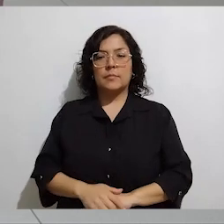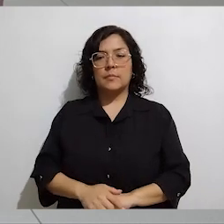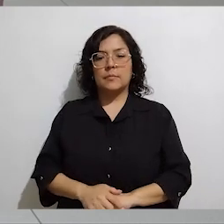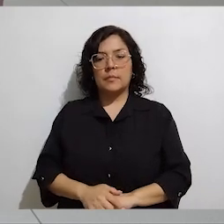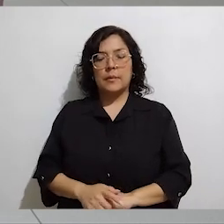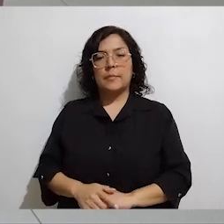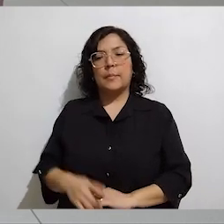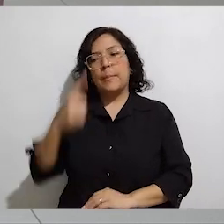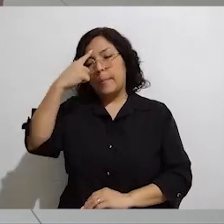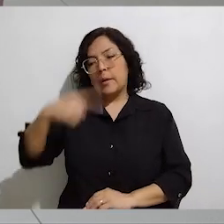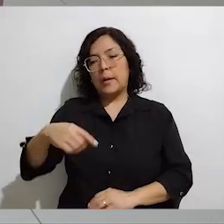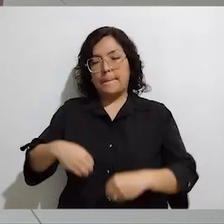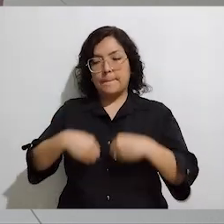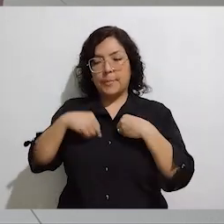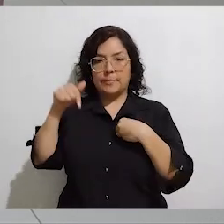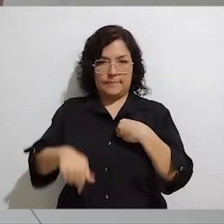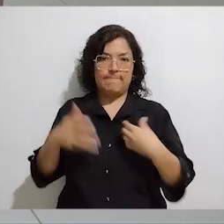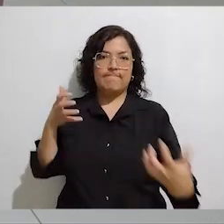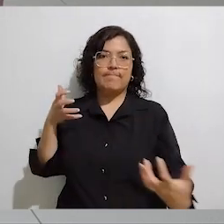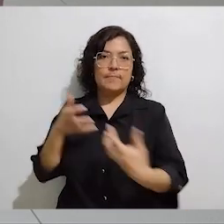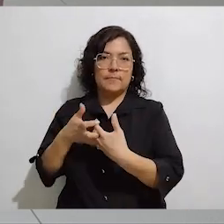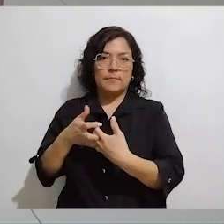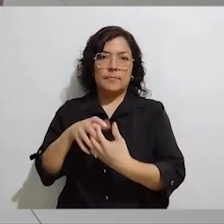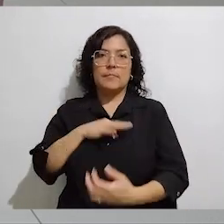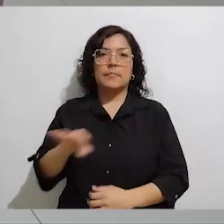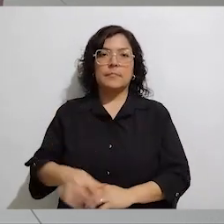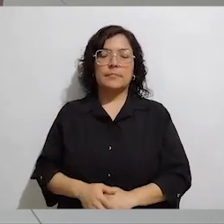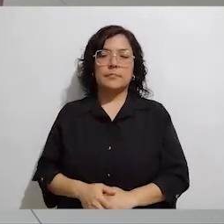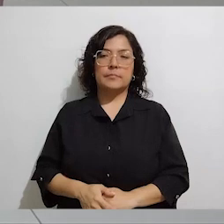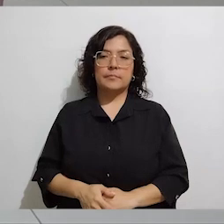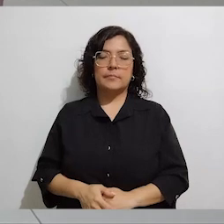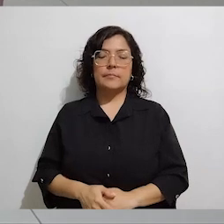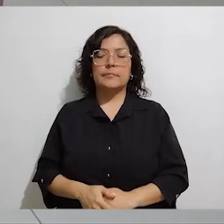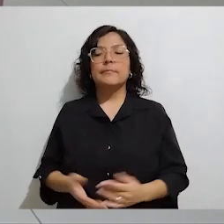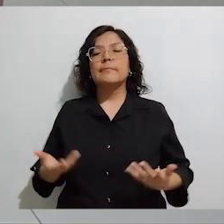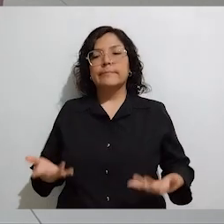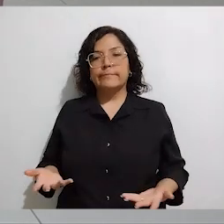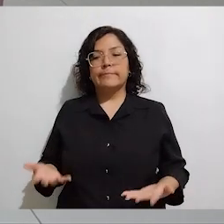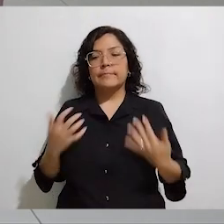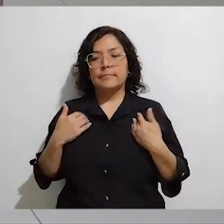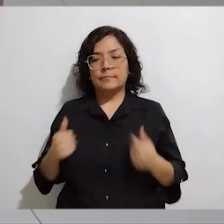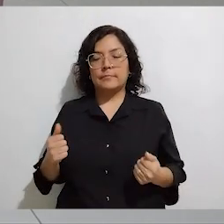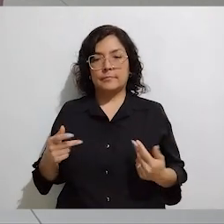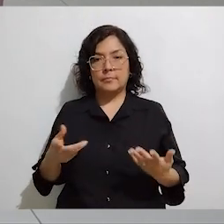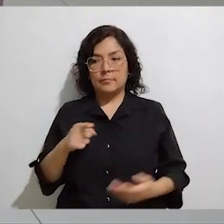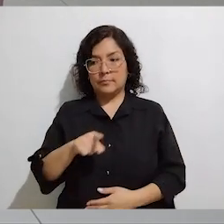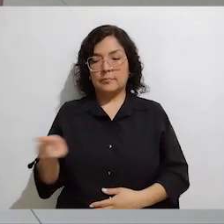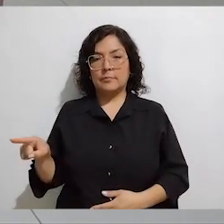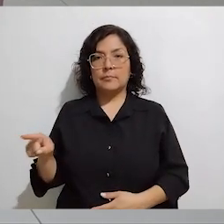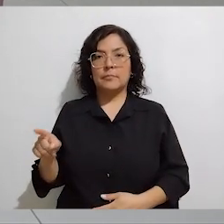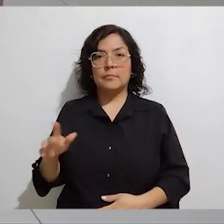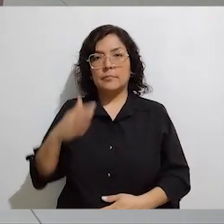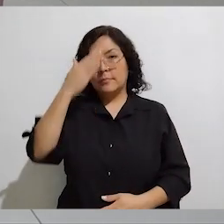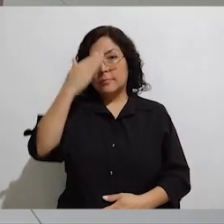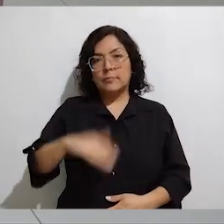nuevos tiempos que se viven. Estas iniciativas ciudadanas suelen tener como principal característica que existe